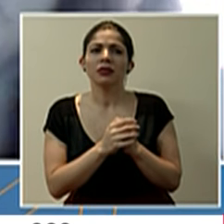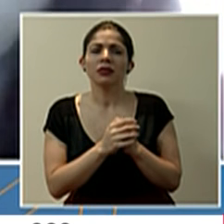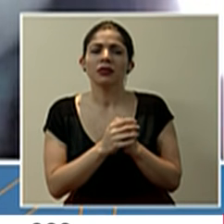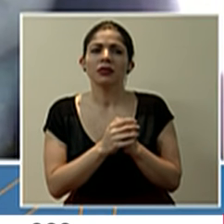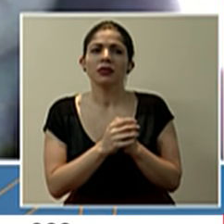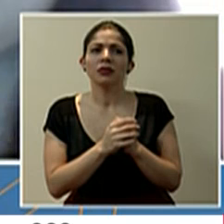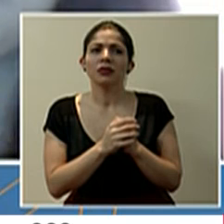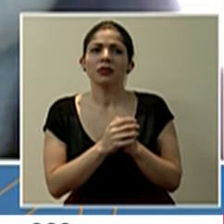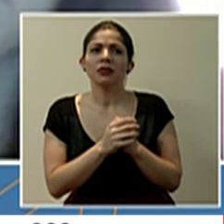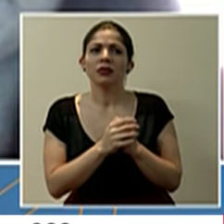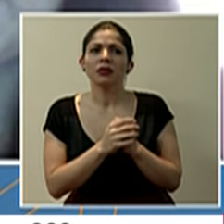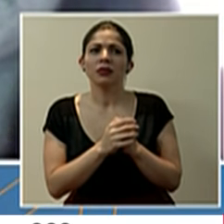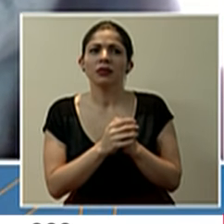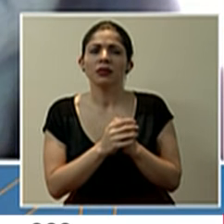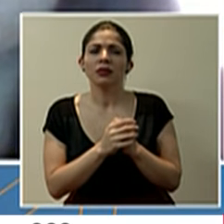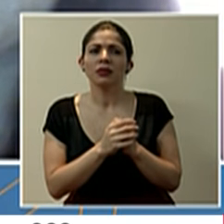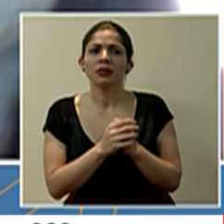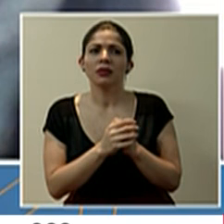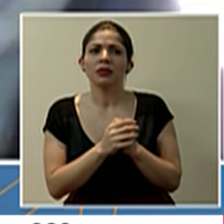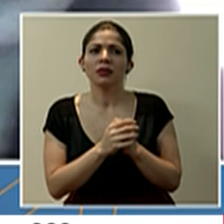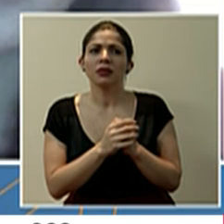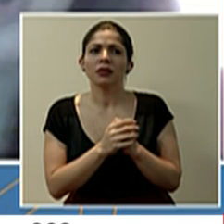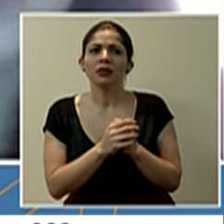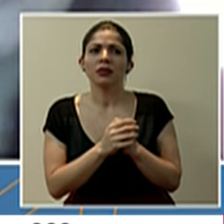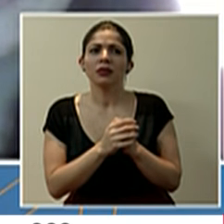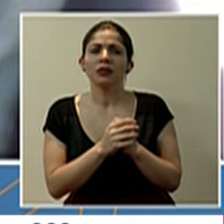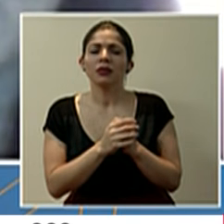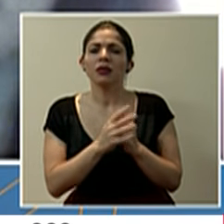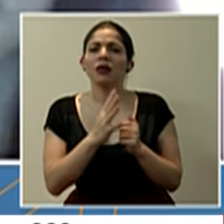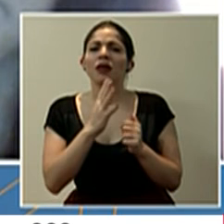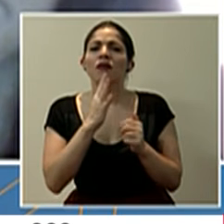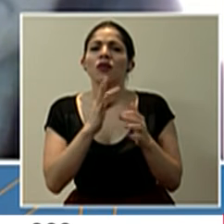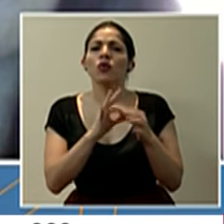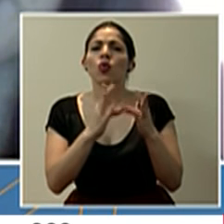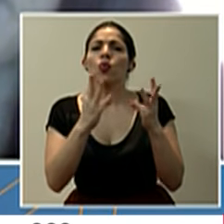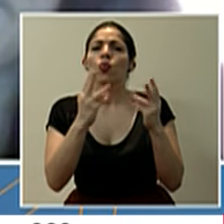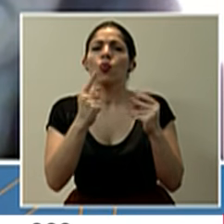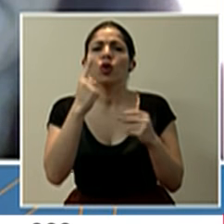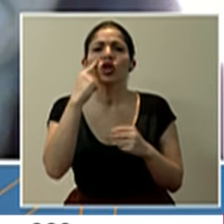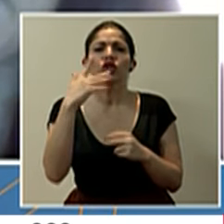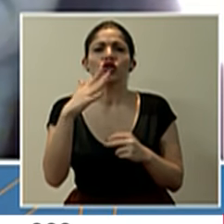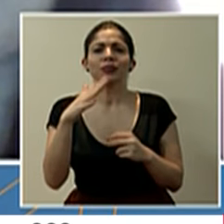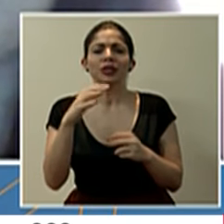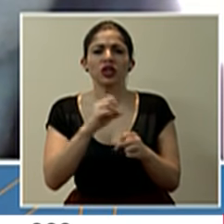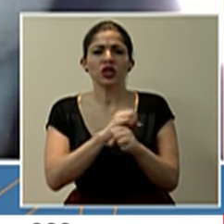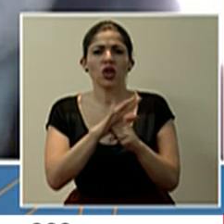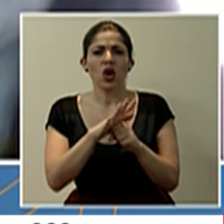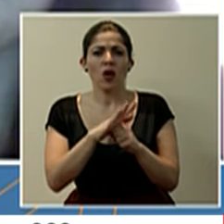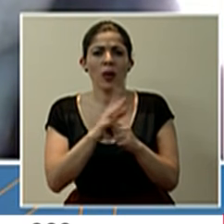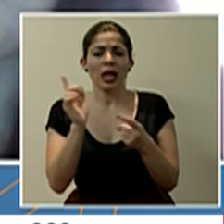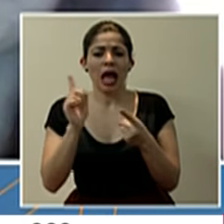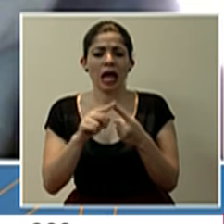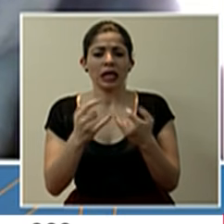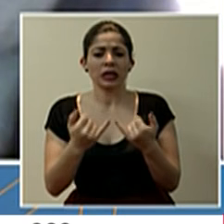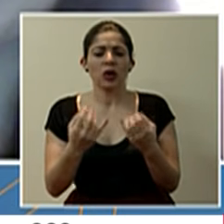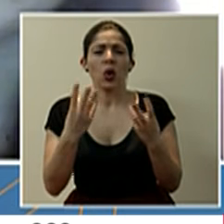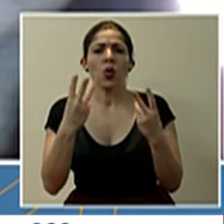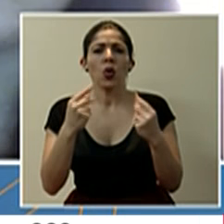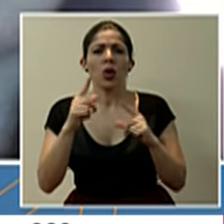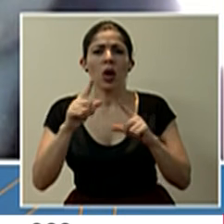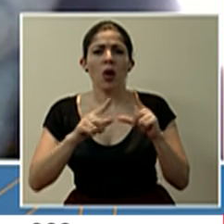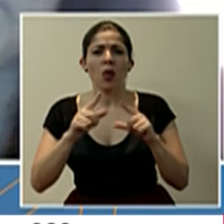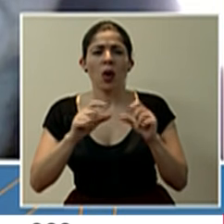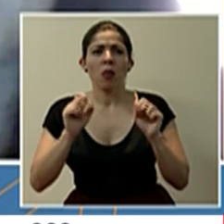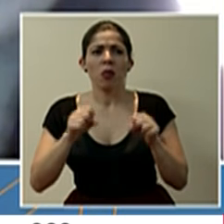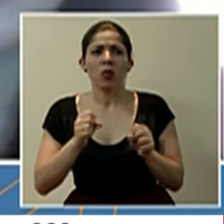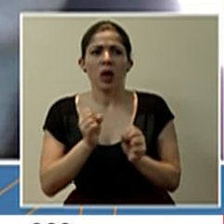instalada en el país, volviendo a la totalidad de casos sospechosos? Y finalmente, al día de hoy, ¿cuántas pruebas se pueden procesar